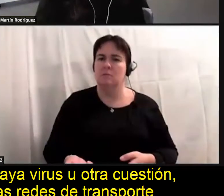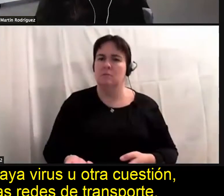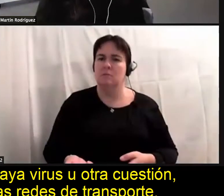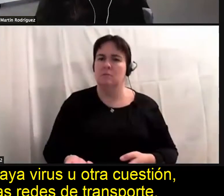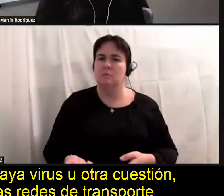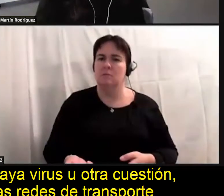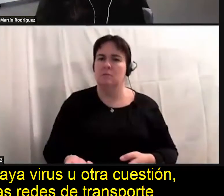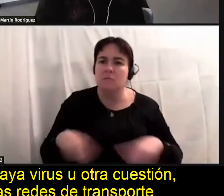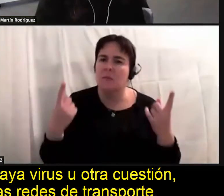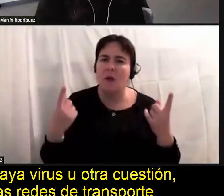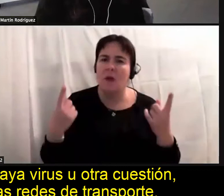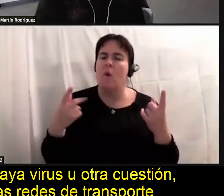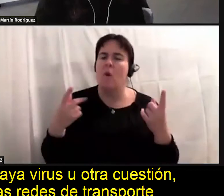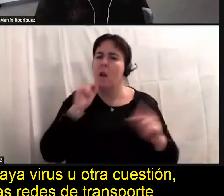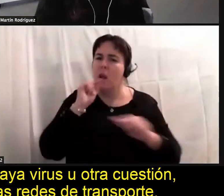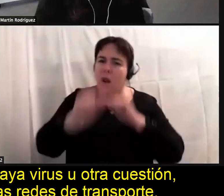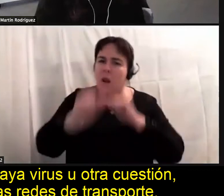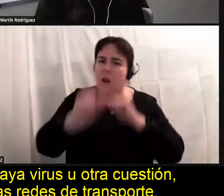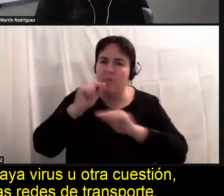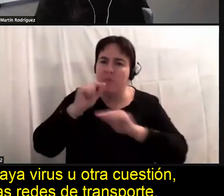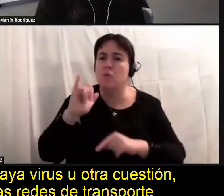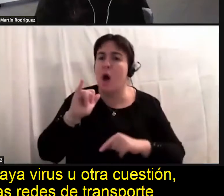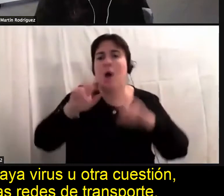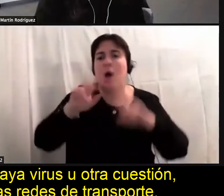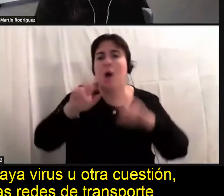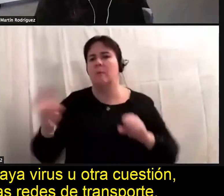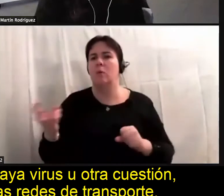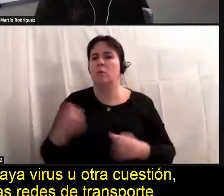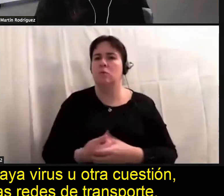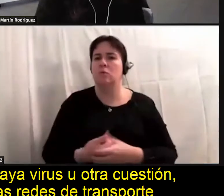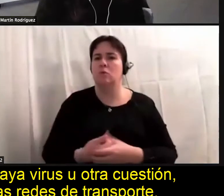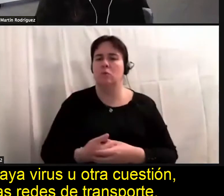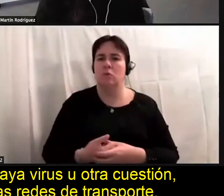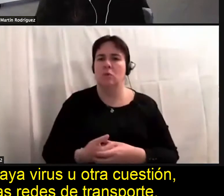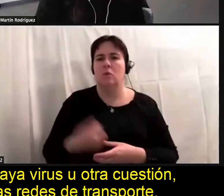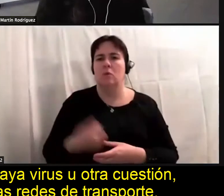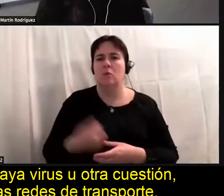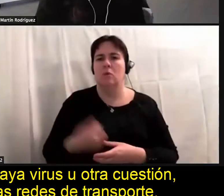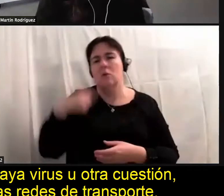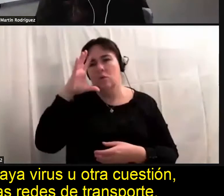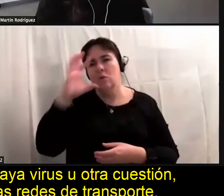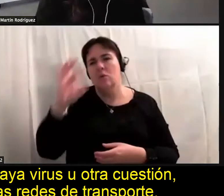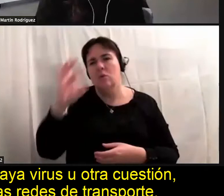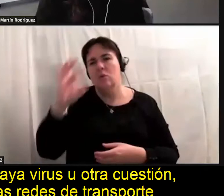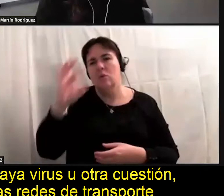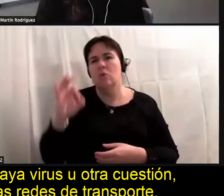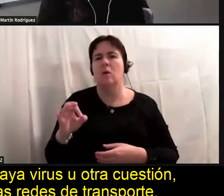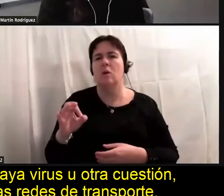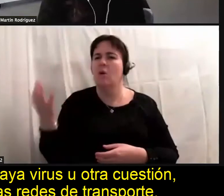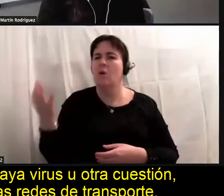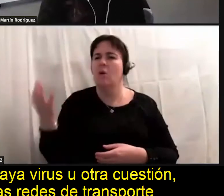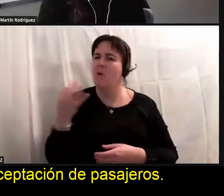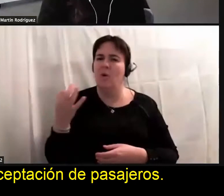un virus o de que haya otra cuestión, ¿no? Yo creo que hay que ir más allá habrá que redimensionar las redes de